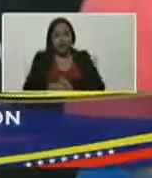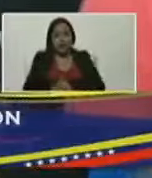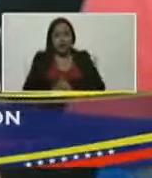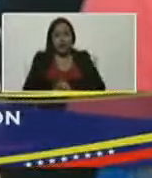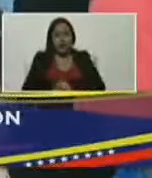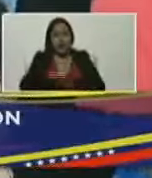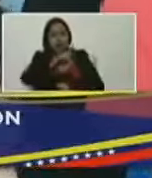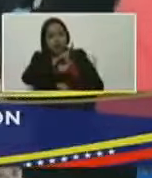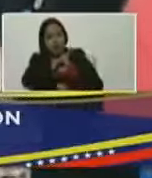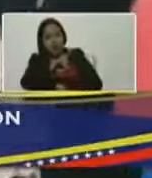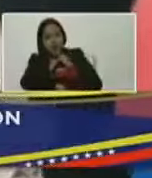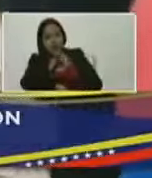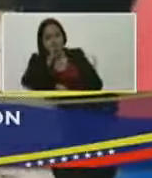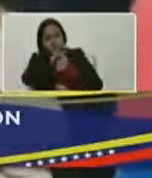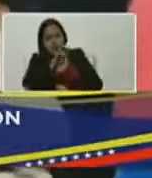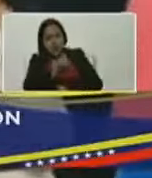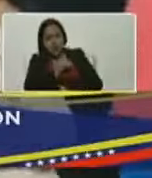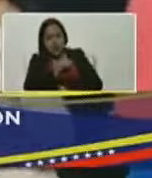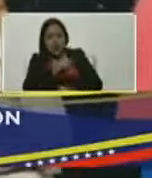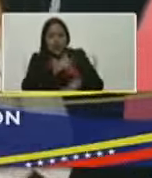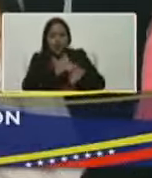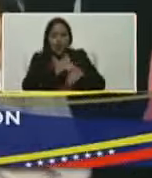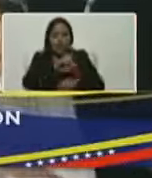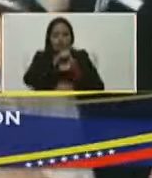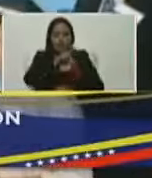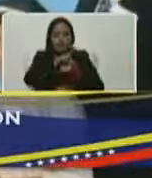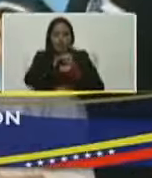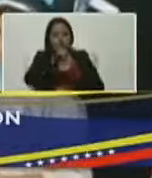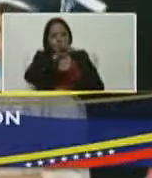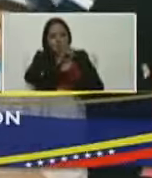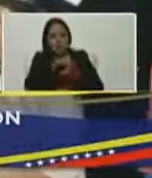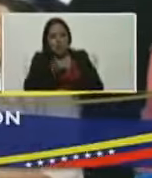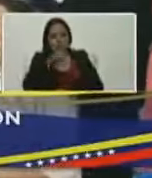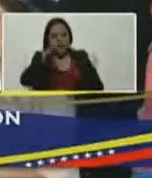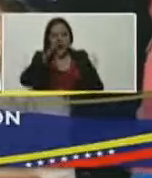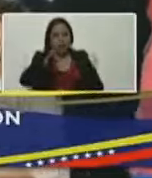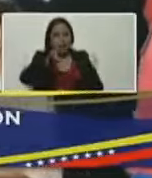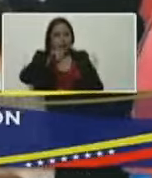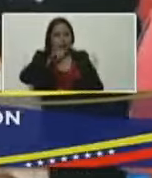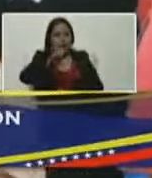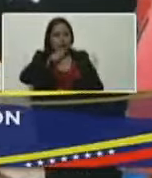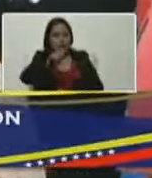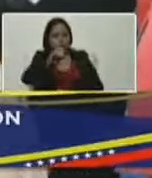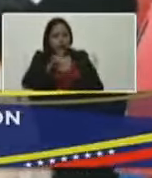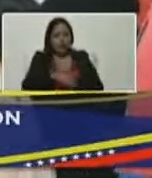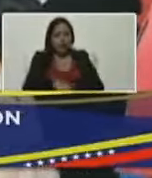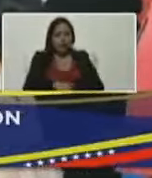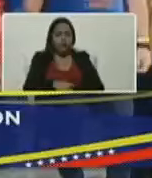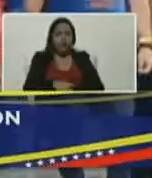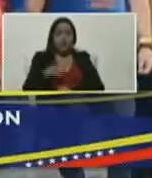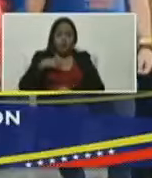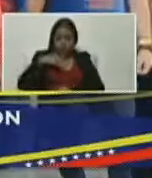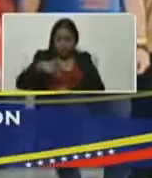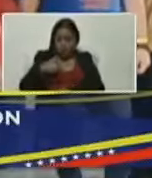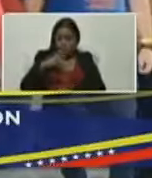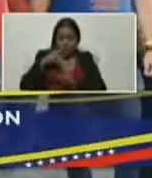Prieto Figueroa. Doctor Luis Beltrán Prieto Figueroa. ¿Le puedo contar algo?